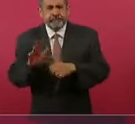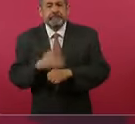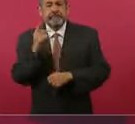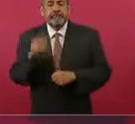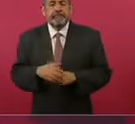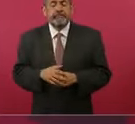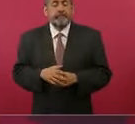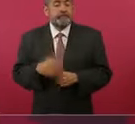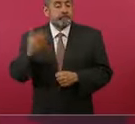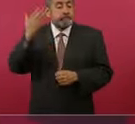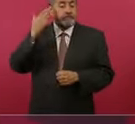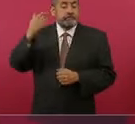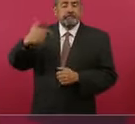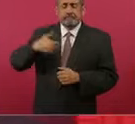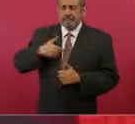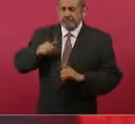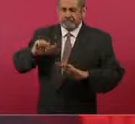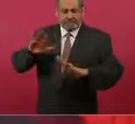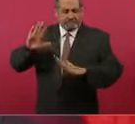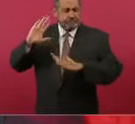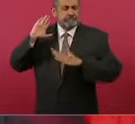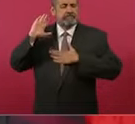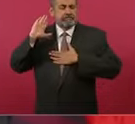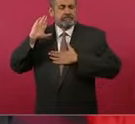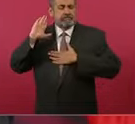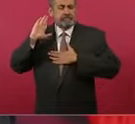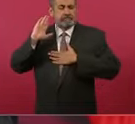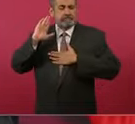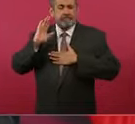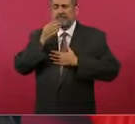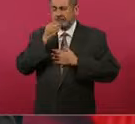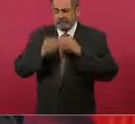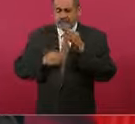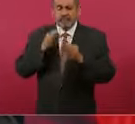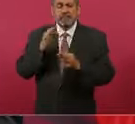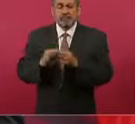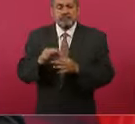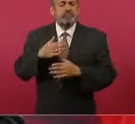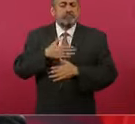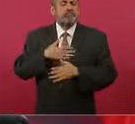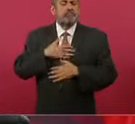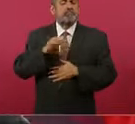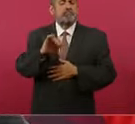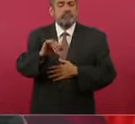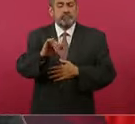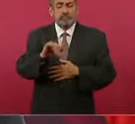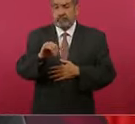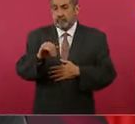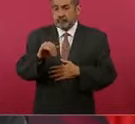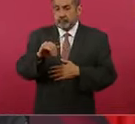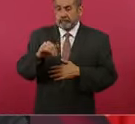hicimos un compromiso con el pueblo de que su gobierno